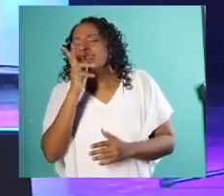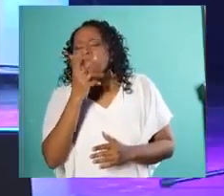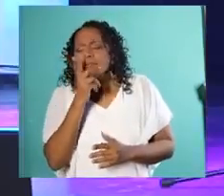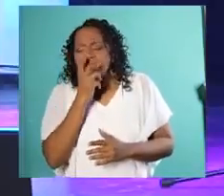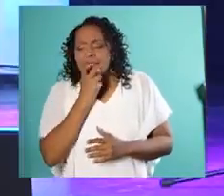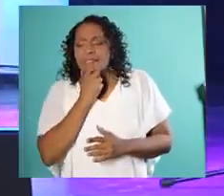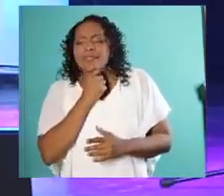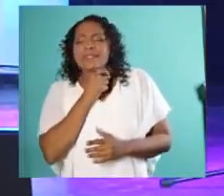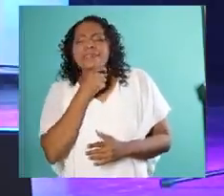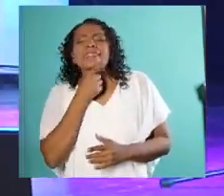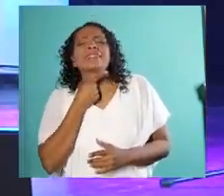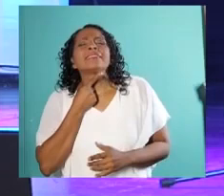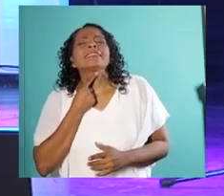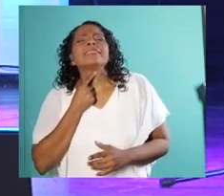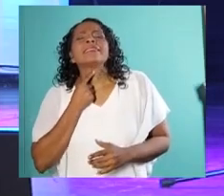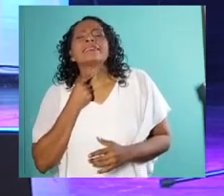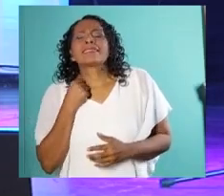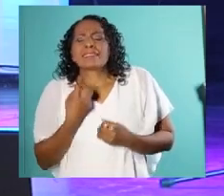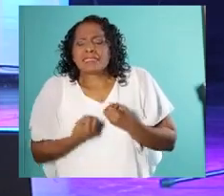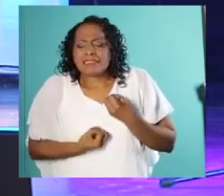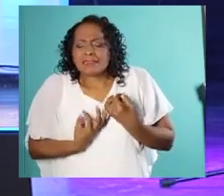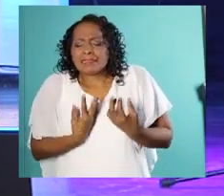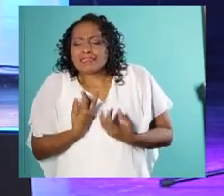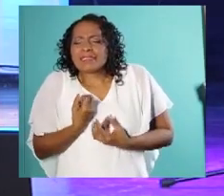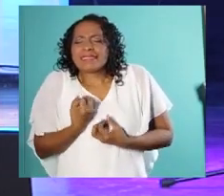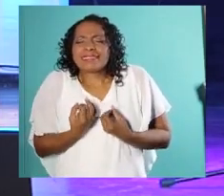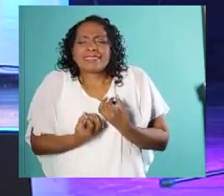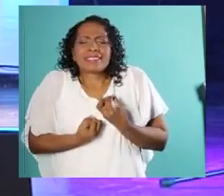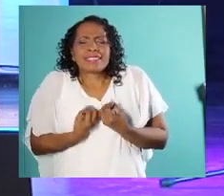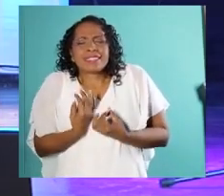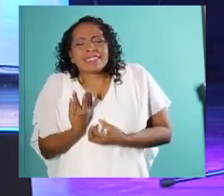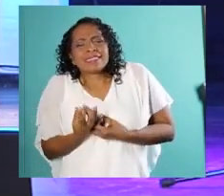sed, aunque el fuego me quiera